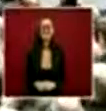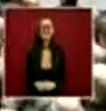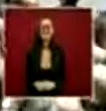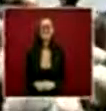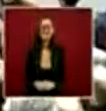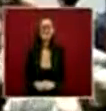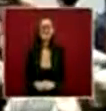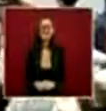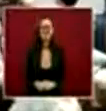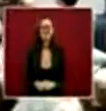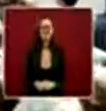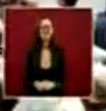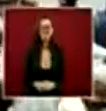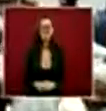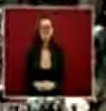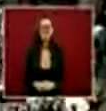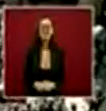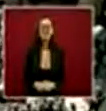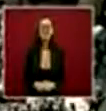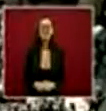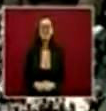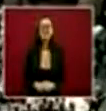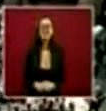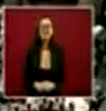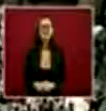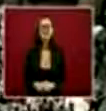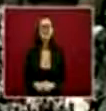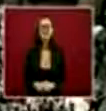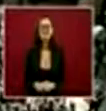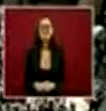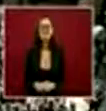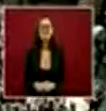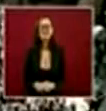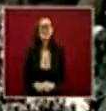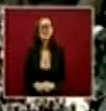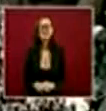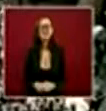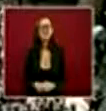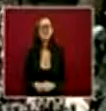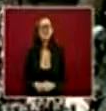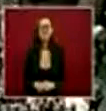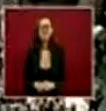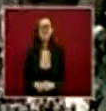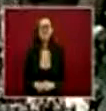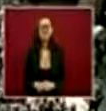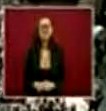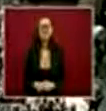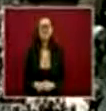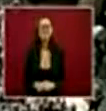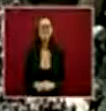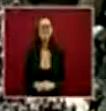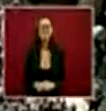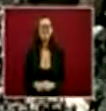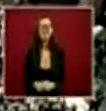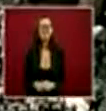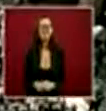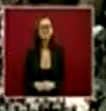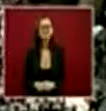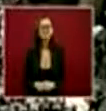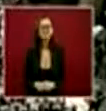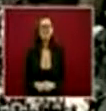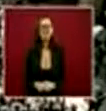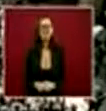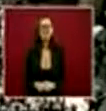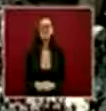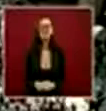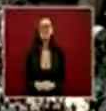son importantes para México, y yo creo que esos son los que hay que evaluar. No es tanto que los datos sean buenos o sean malos, que claramente él pone en disputa siempre los datos de